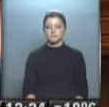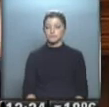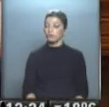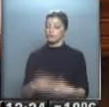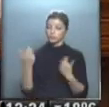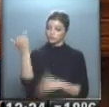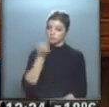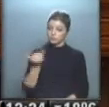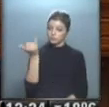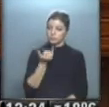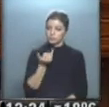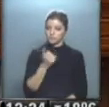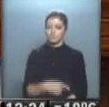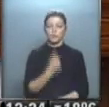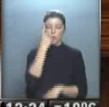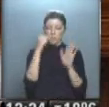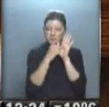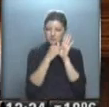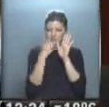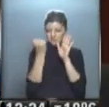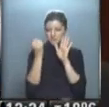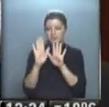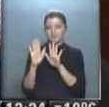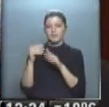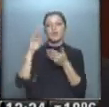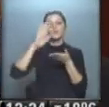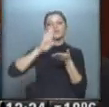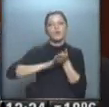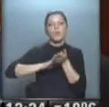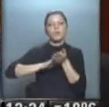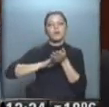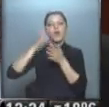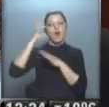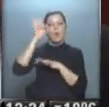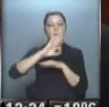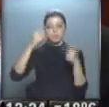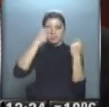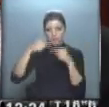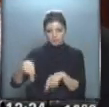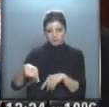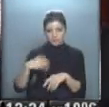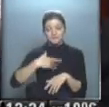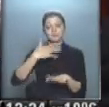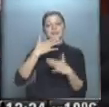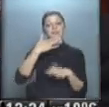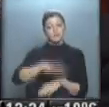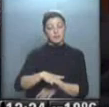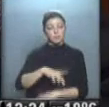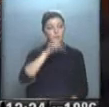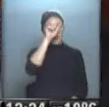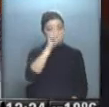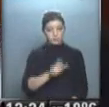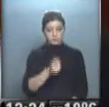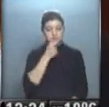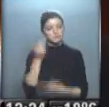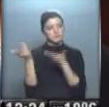Sí, adelante. Agrego un detallecito, digamos, tiene que ver con la pluralidad. Entendamos que para el usuario, cuando elige